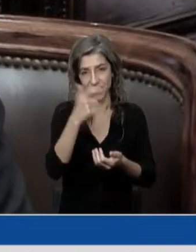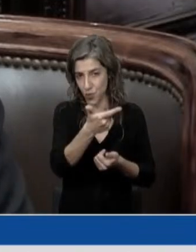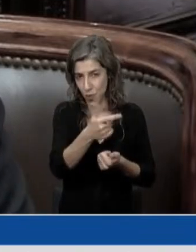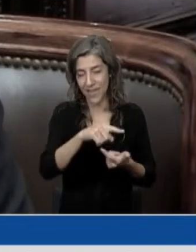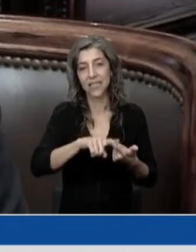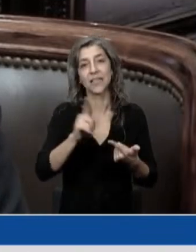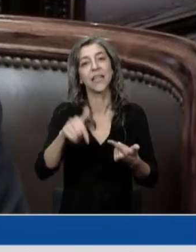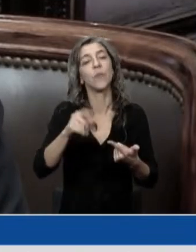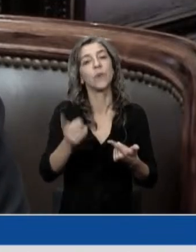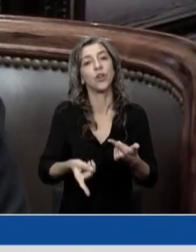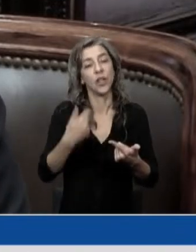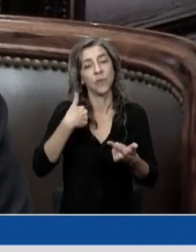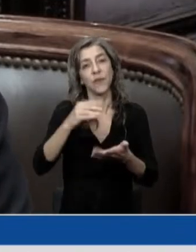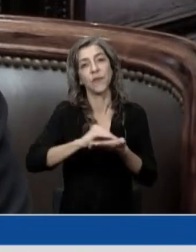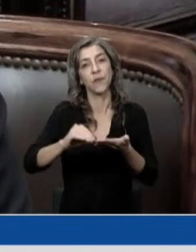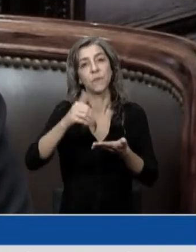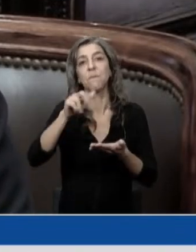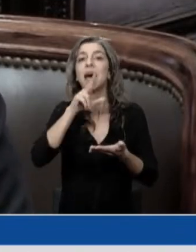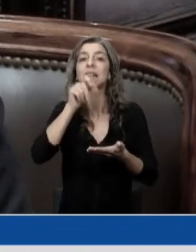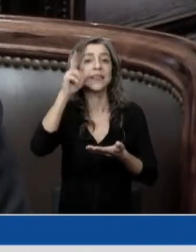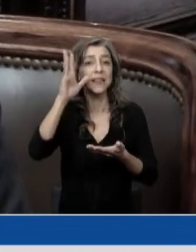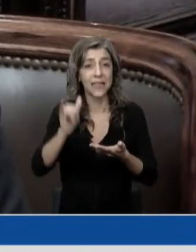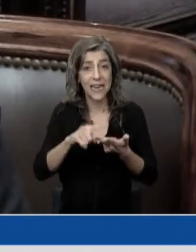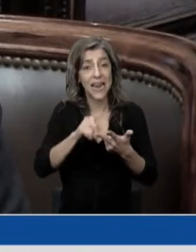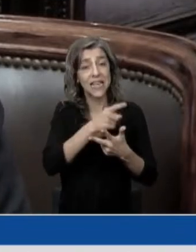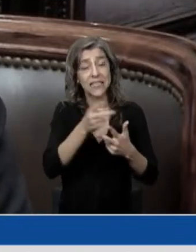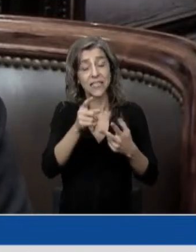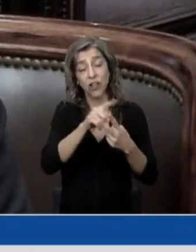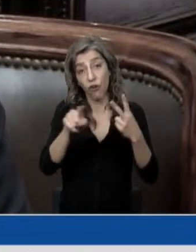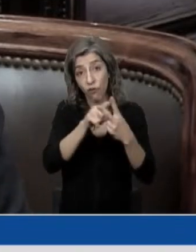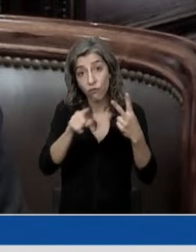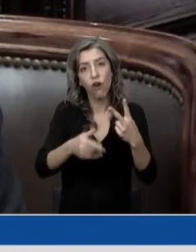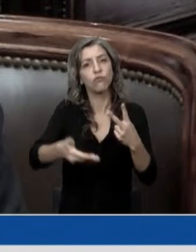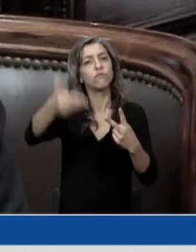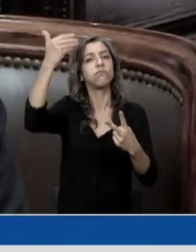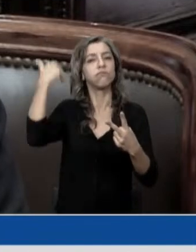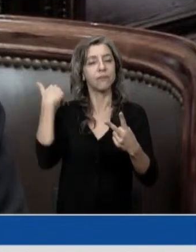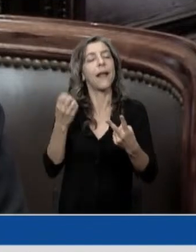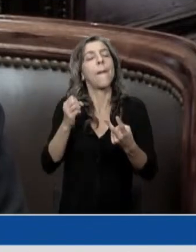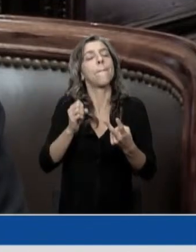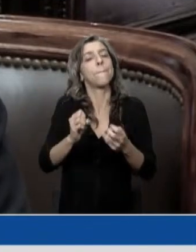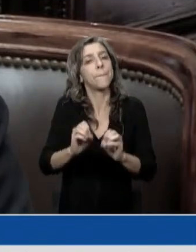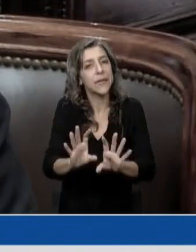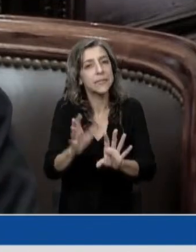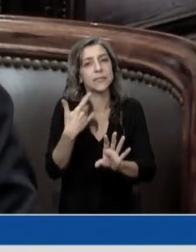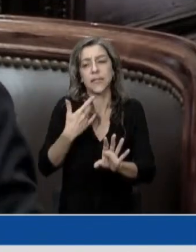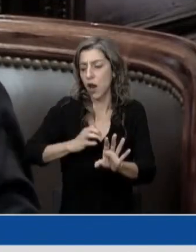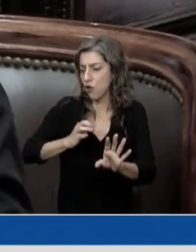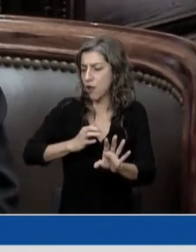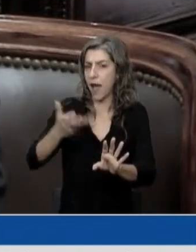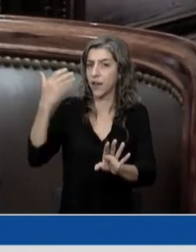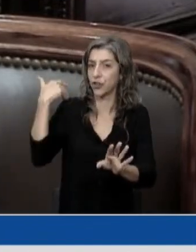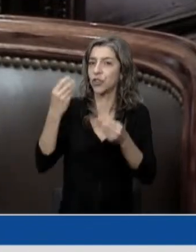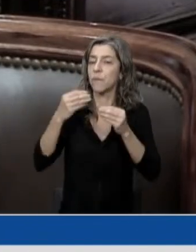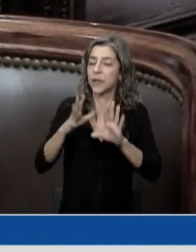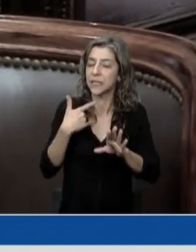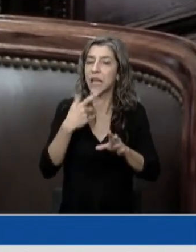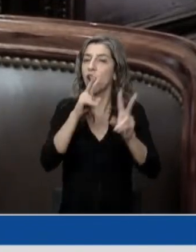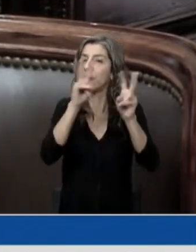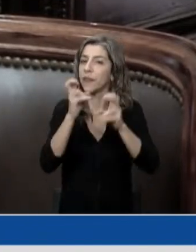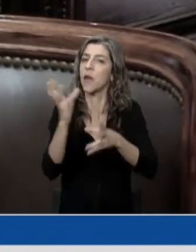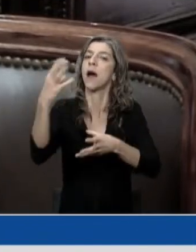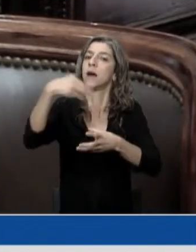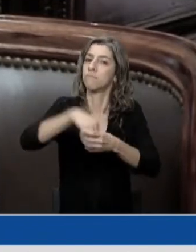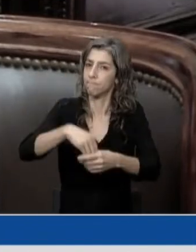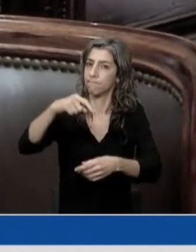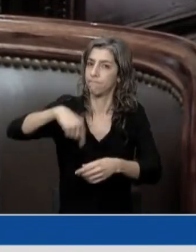Alejandra Martínez, quienes comenzaron con este debate hace ya algunos años en esta Cámara